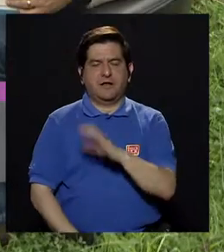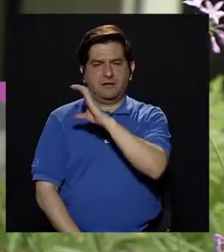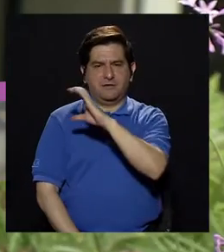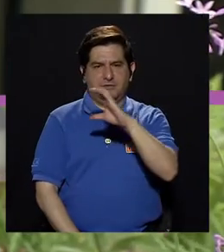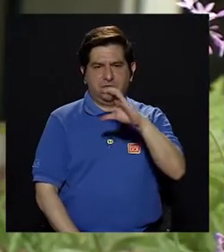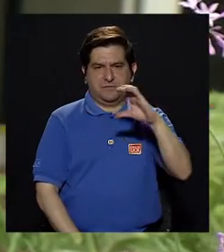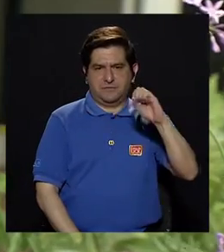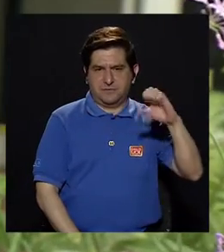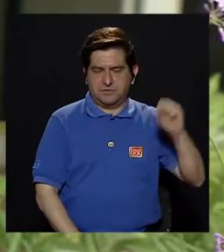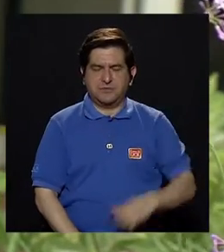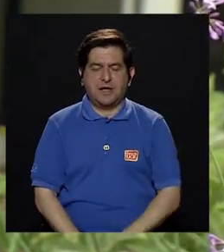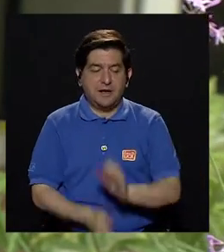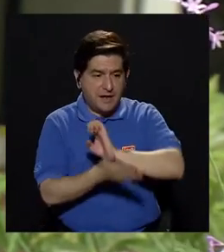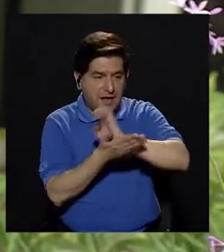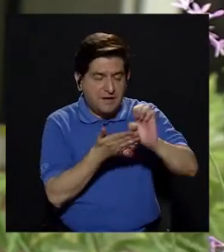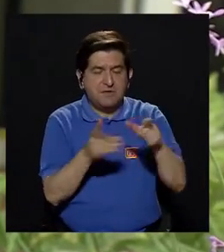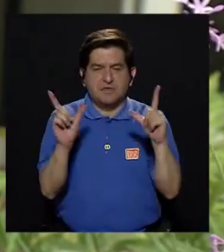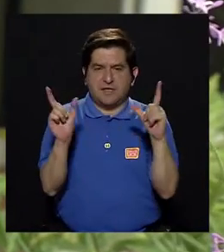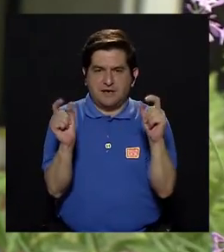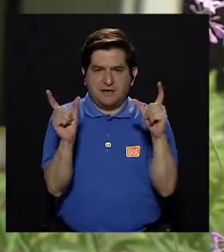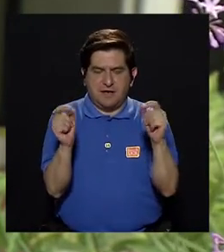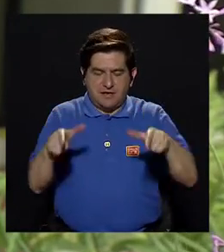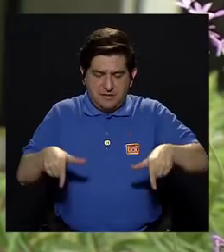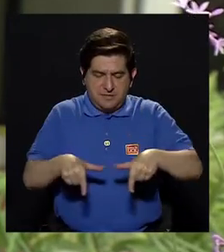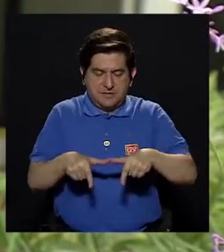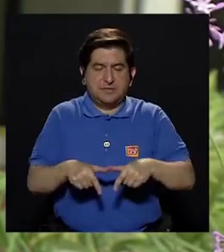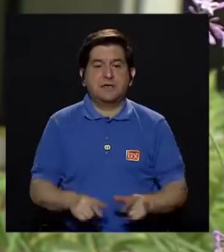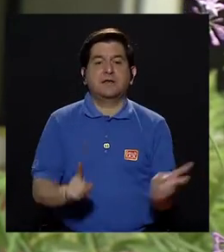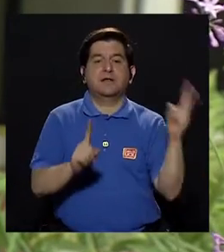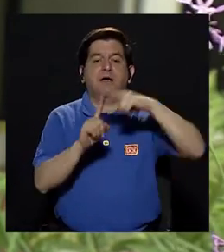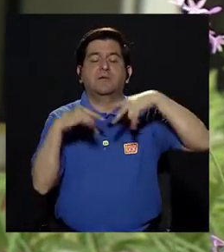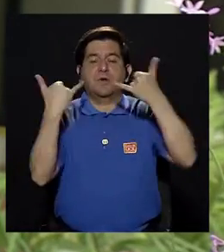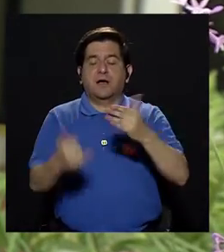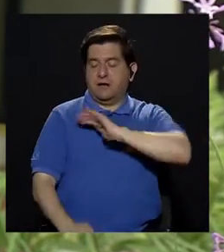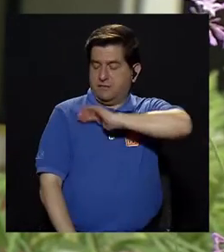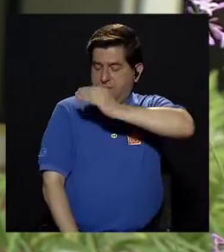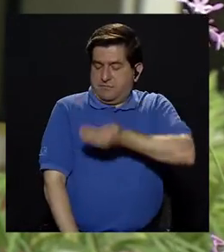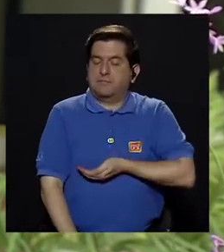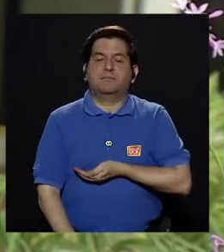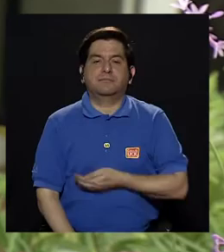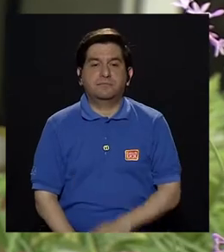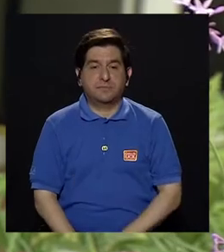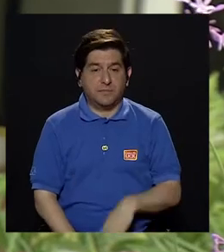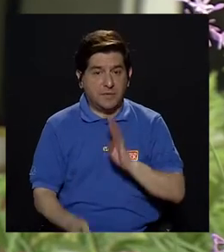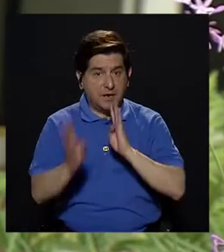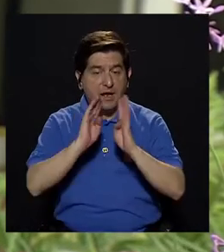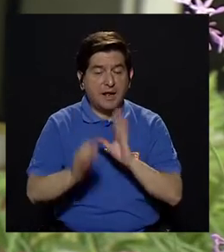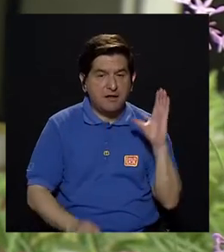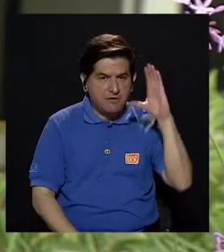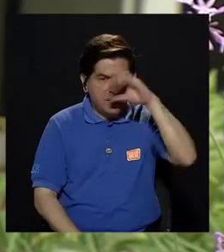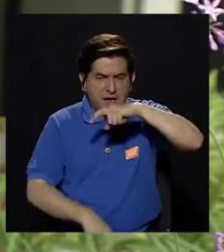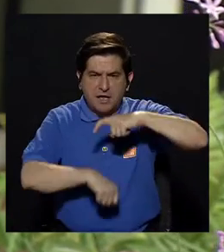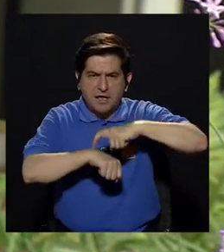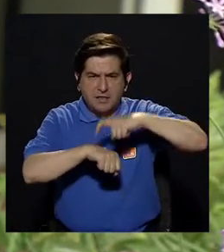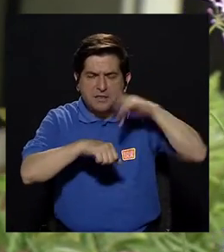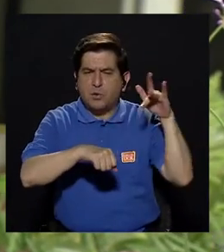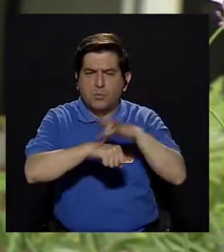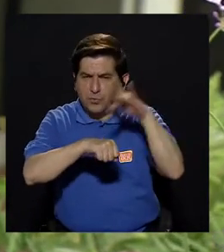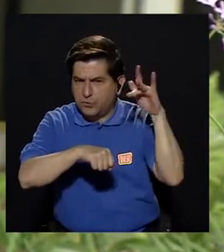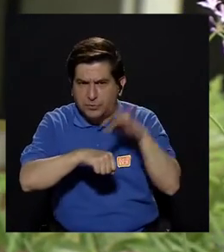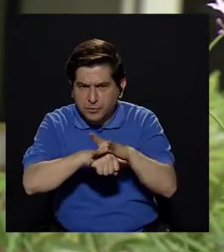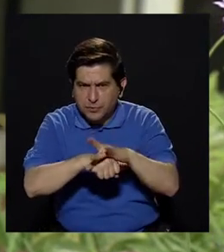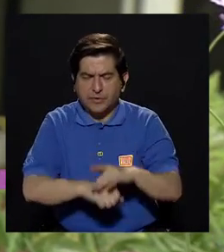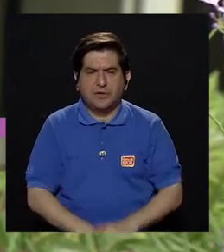caja en cuanto a lo que es la prevención en cáncer de cérvix hacia lo que es mama. Y cuando hablamos de detección precoz, ¿verdad? O cuando